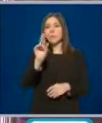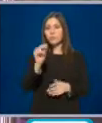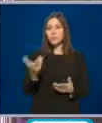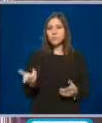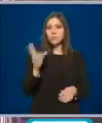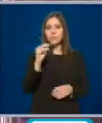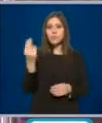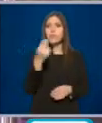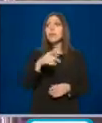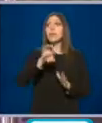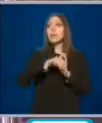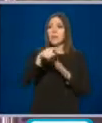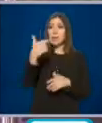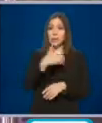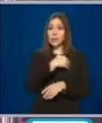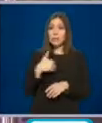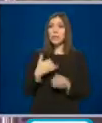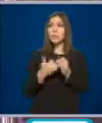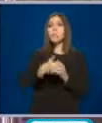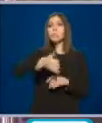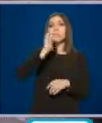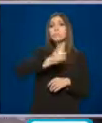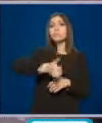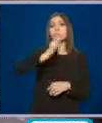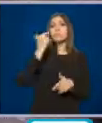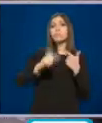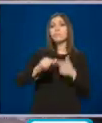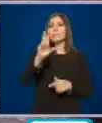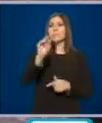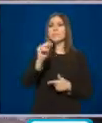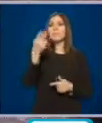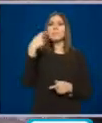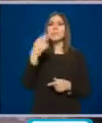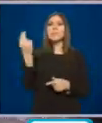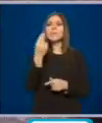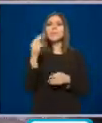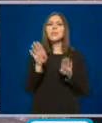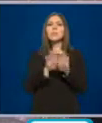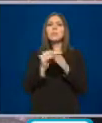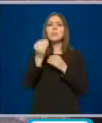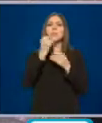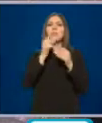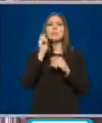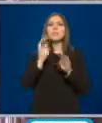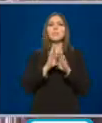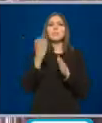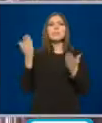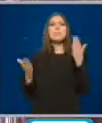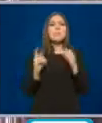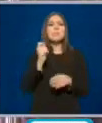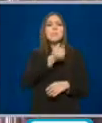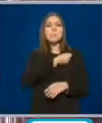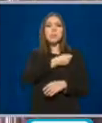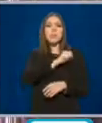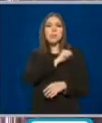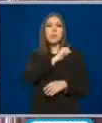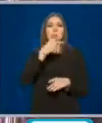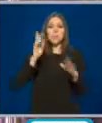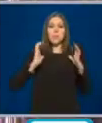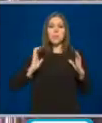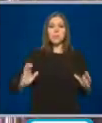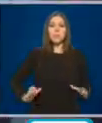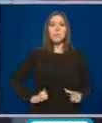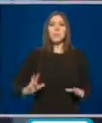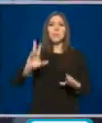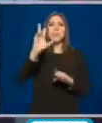no necesariamente, o sea, no necesariamente. Lo que necesitamos tener es una alimentación muy equilibrada, muy sana, que no se Sí. deteriore el cuerpo. Y Sí, para